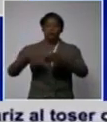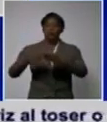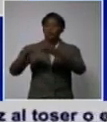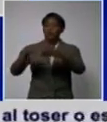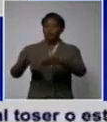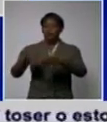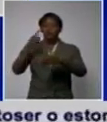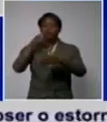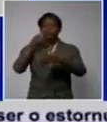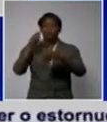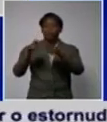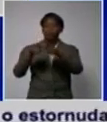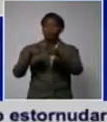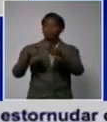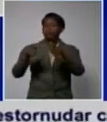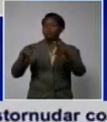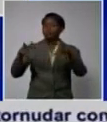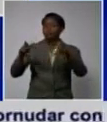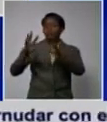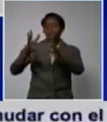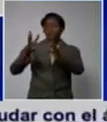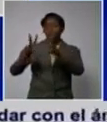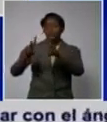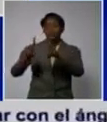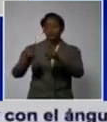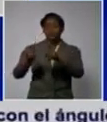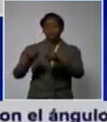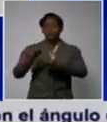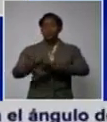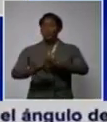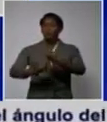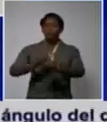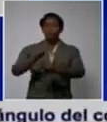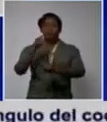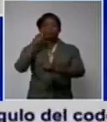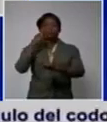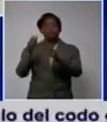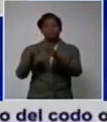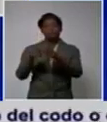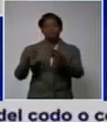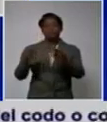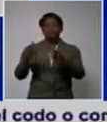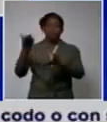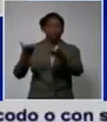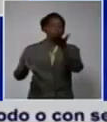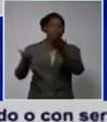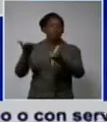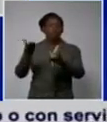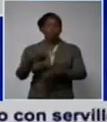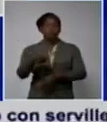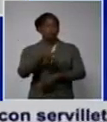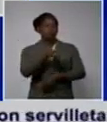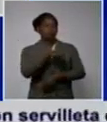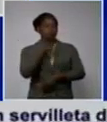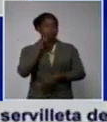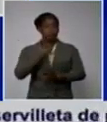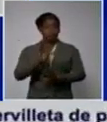incrementan sus tasas, aunque discretamente, pero la incrementan en comparación con el día